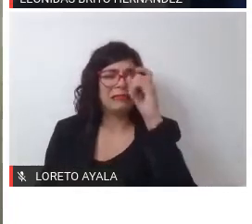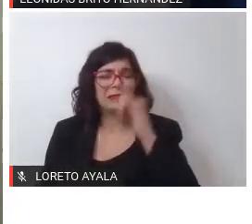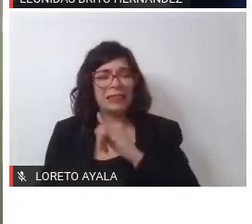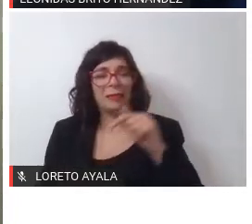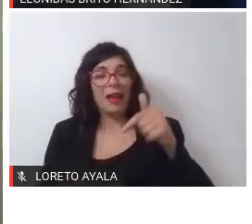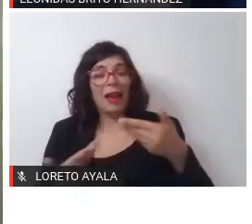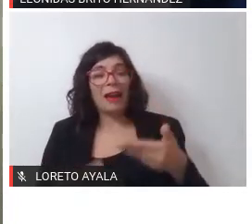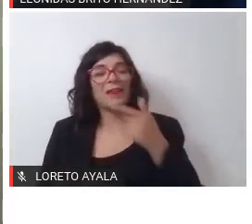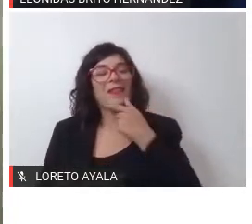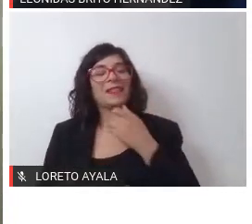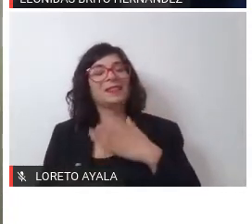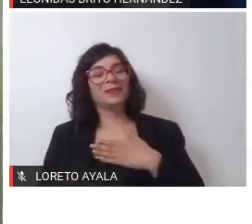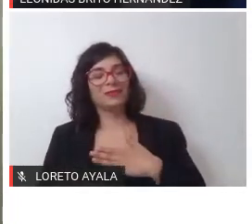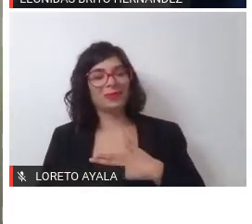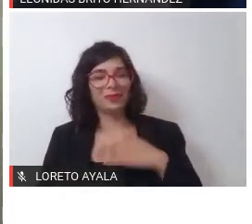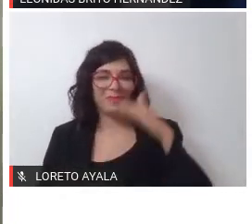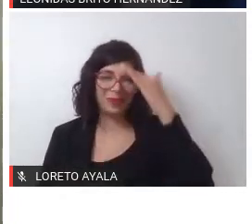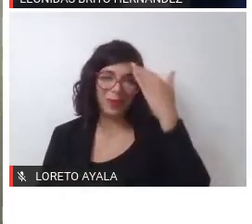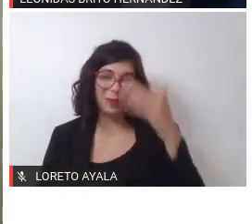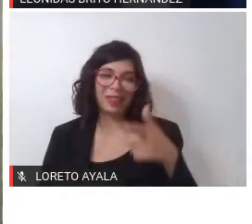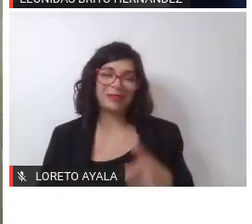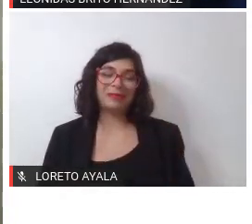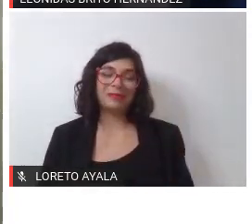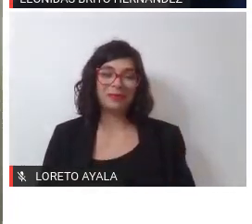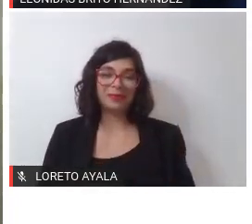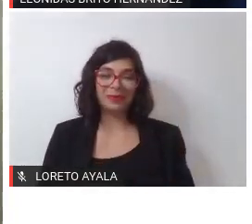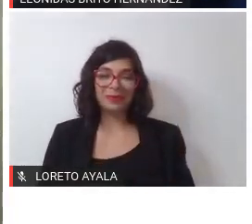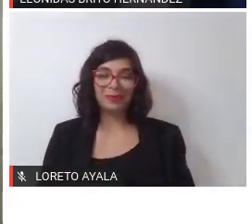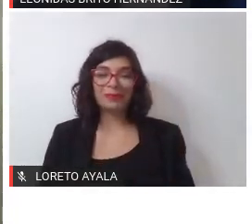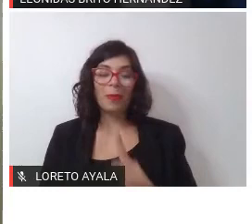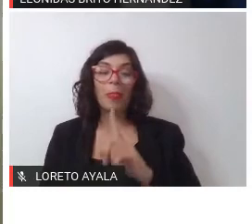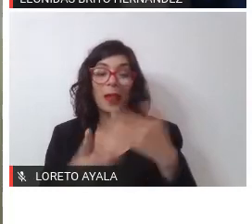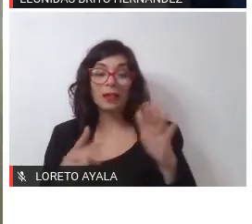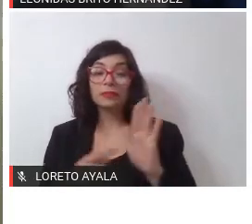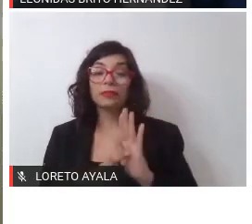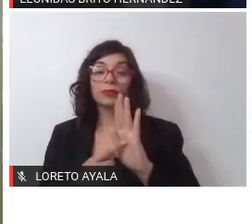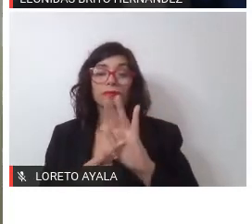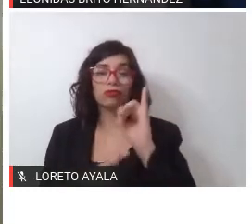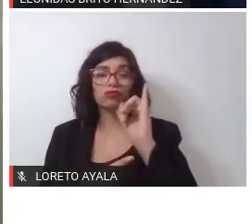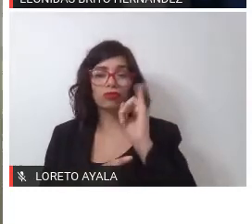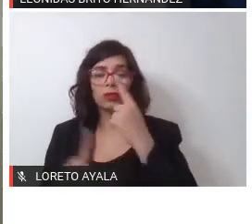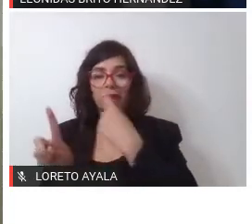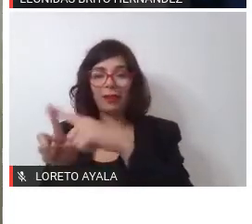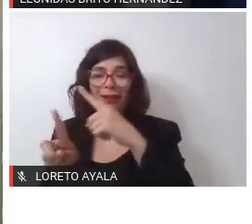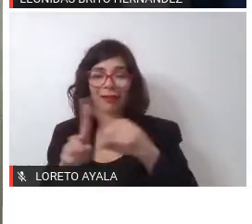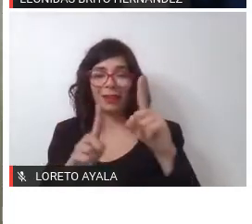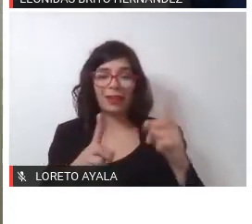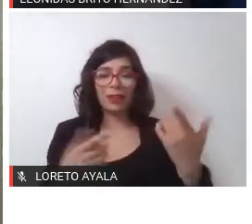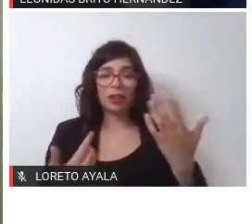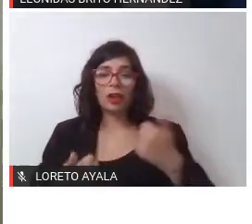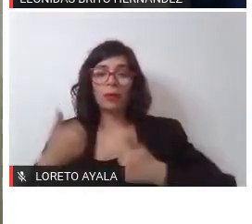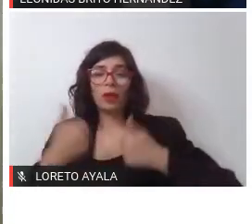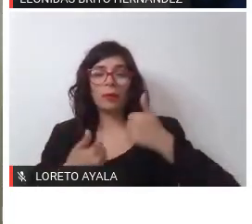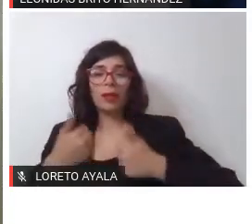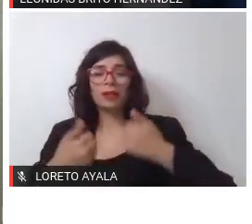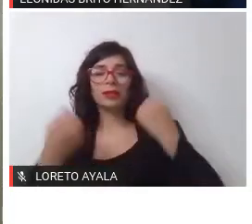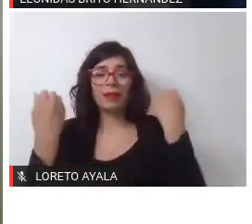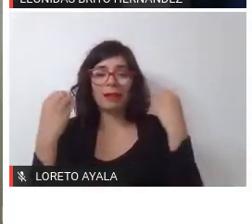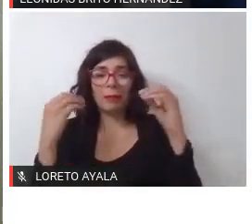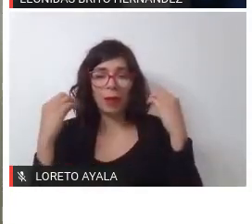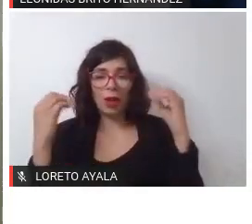Hemos tenido representación en distintos deportes, desde lo rural, en tenis de